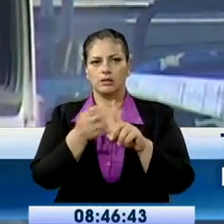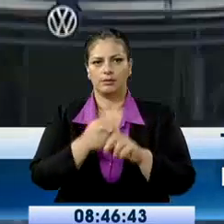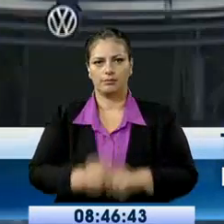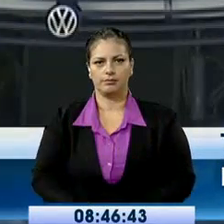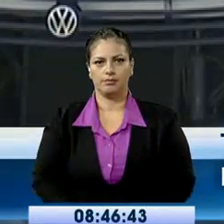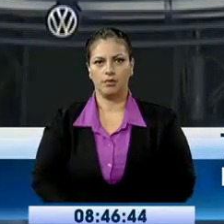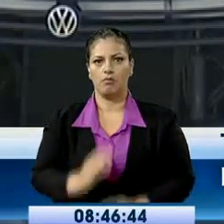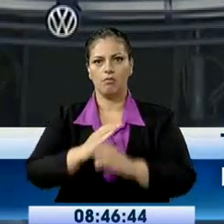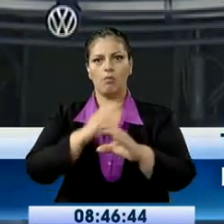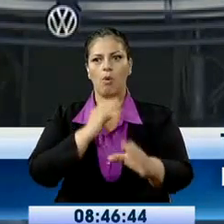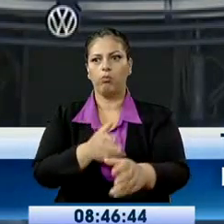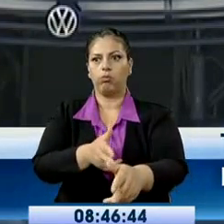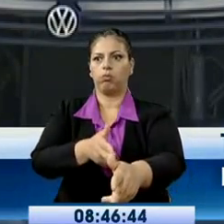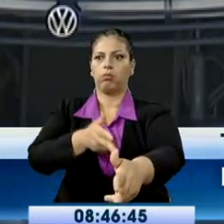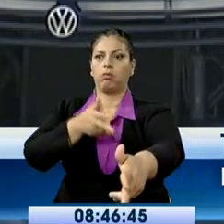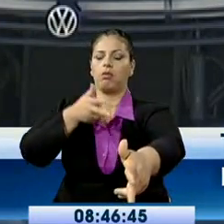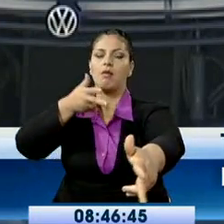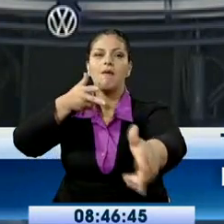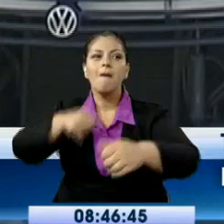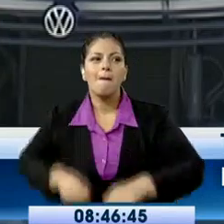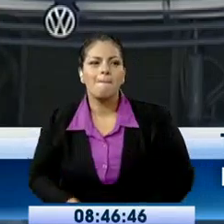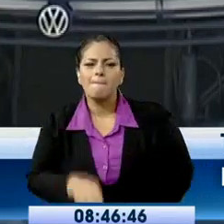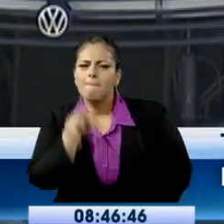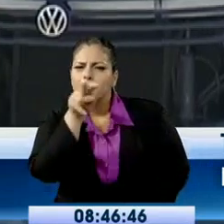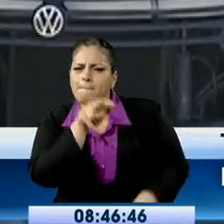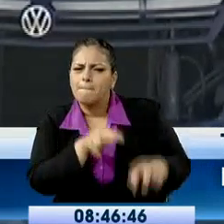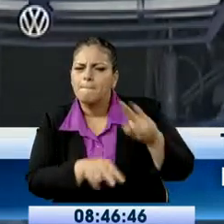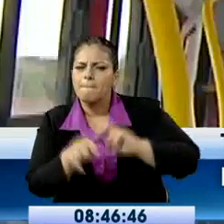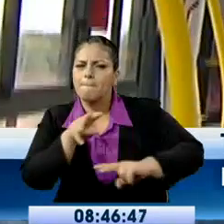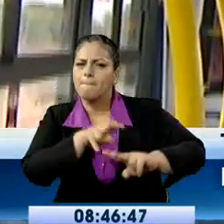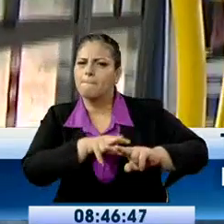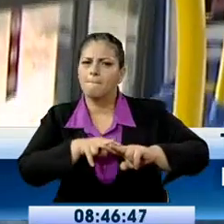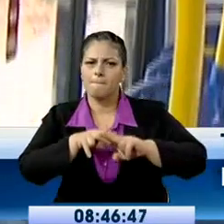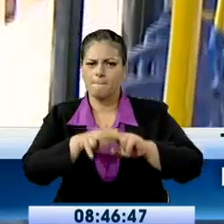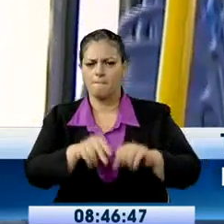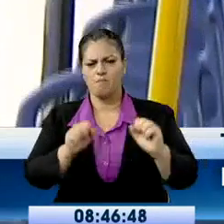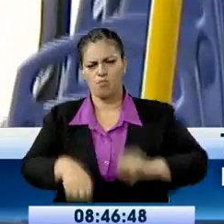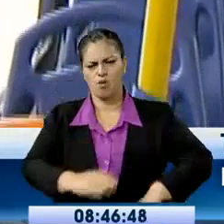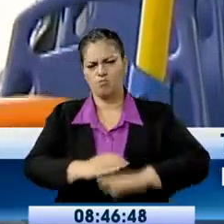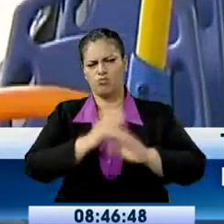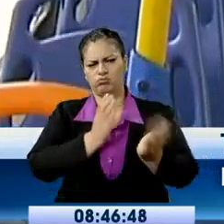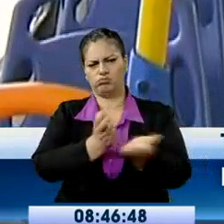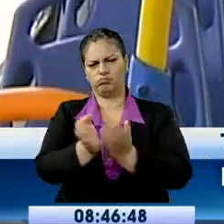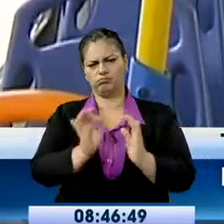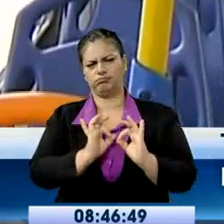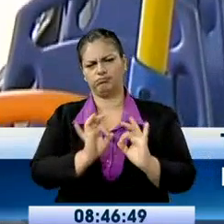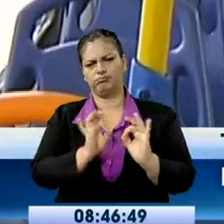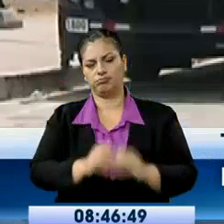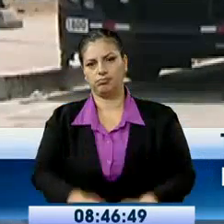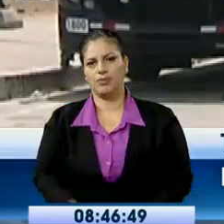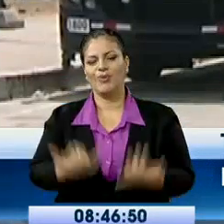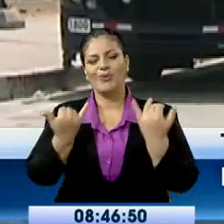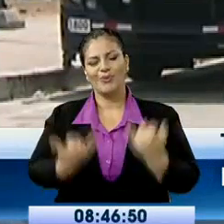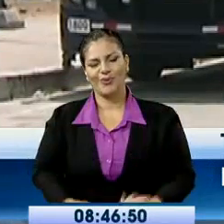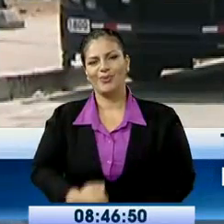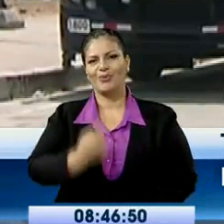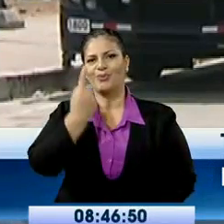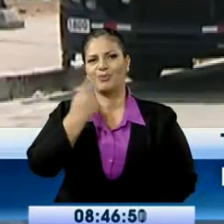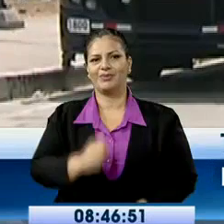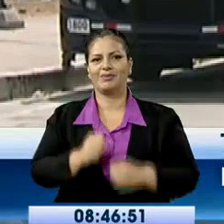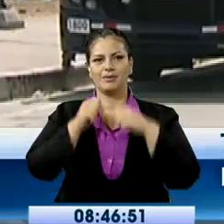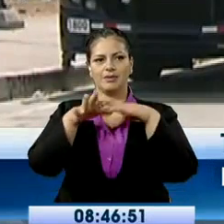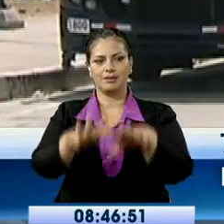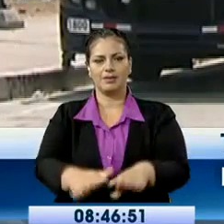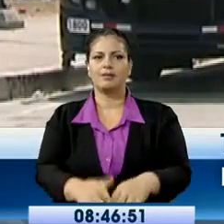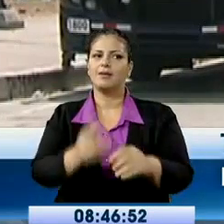someter a la automotora la revisión necesaria para que se brinde un mejor servicio al usuario. A partir de este 1 de septiembre, el valor del pasaje